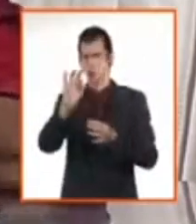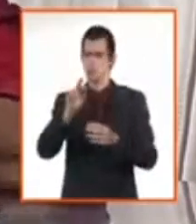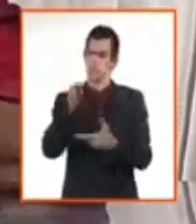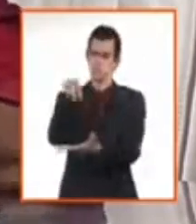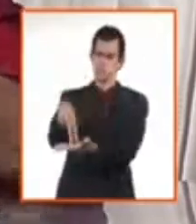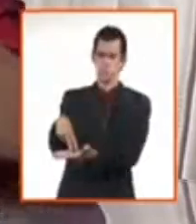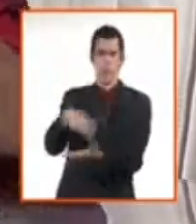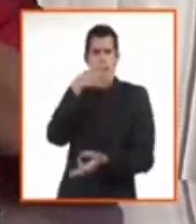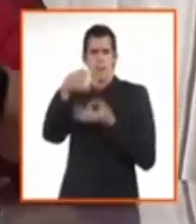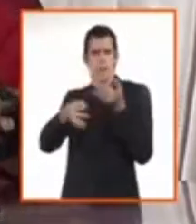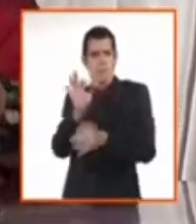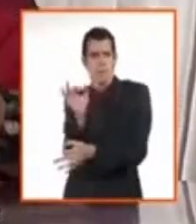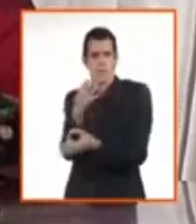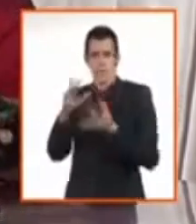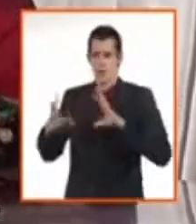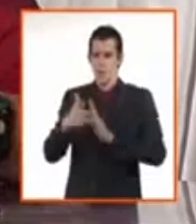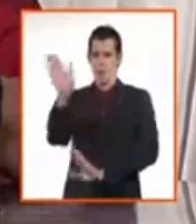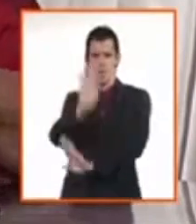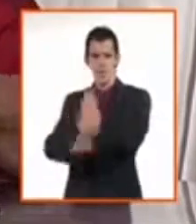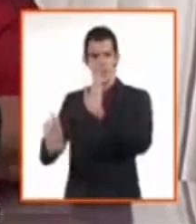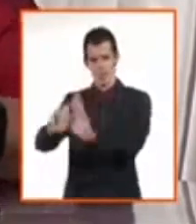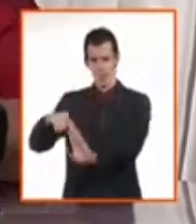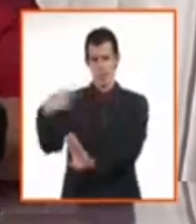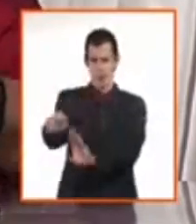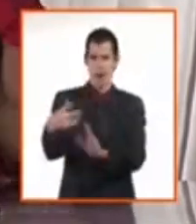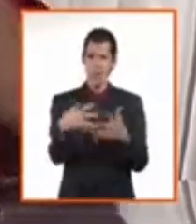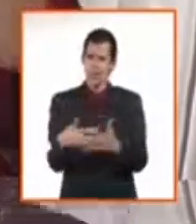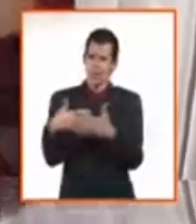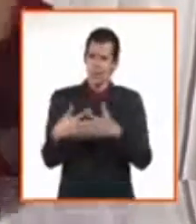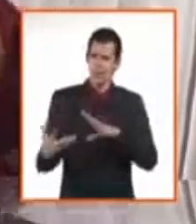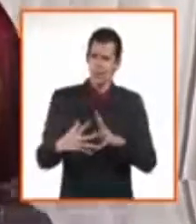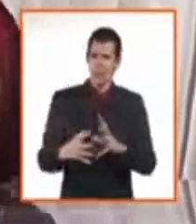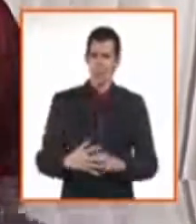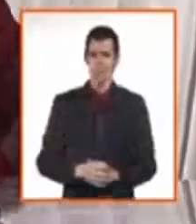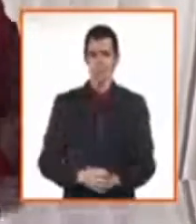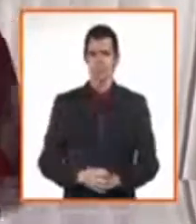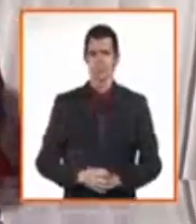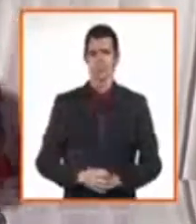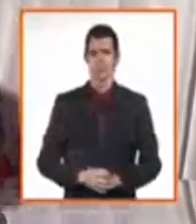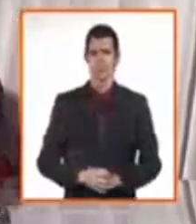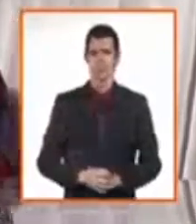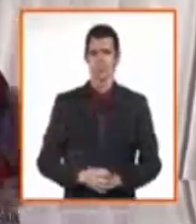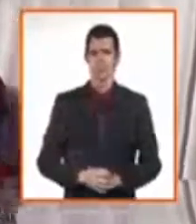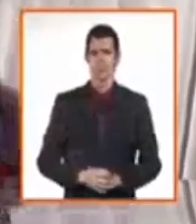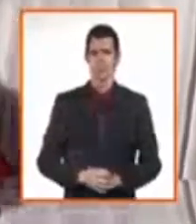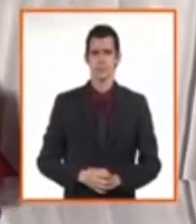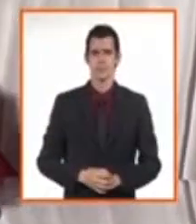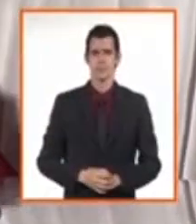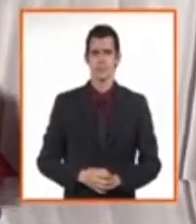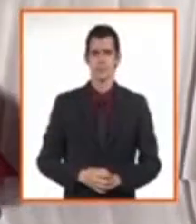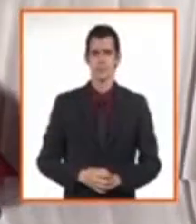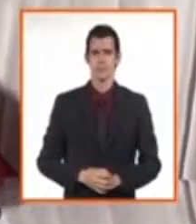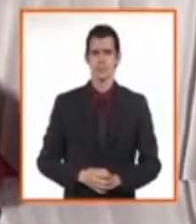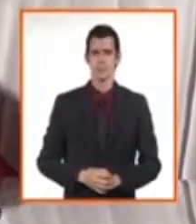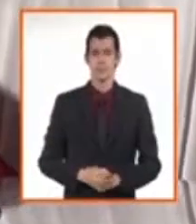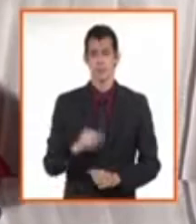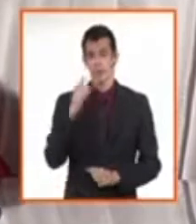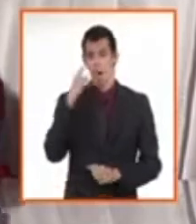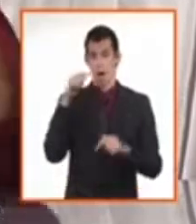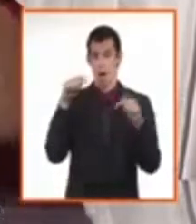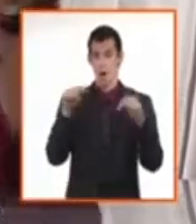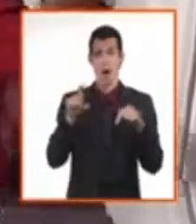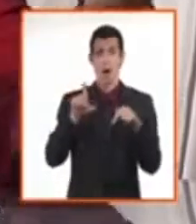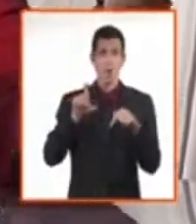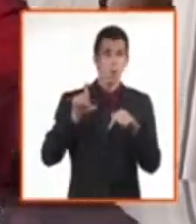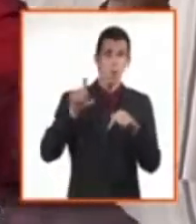que llevaron un mensaje de vamos a entendernos no lo escucharon porque cuando byd en separen su discurso final ahora en la última